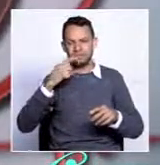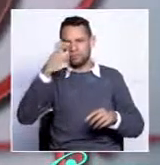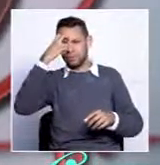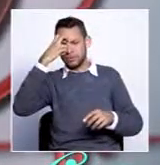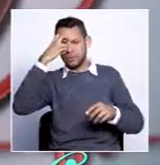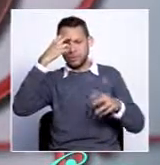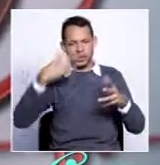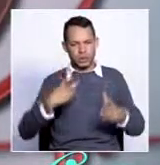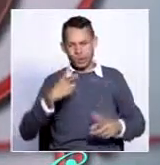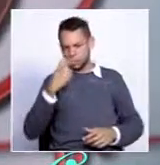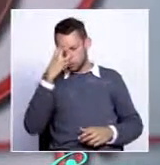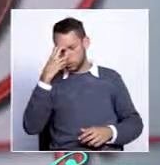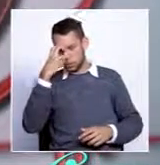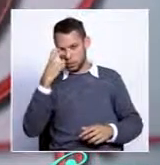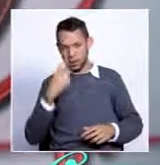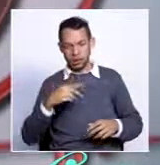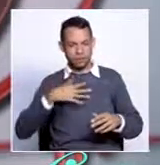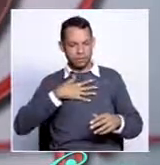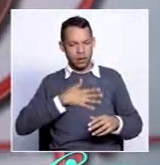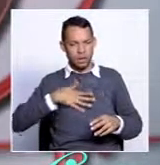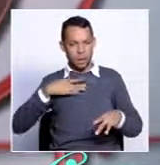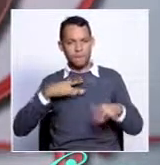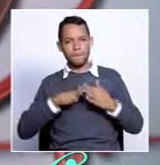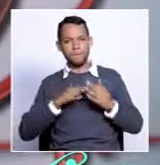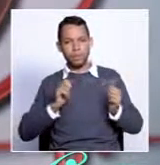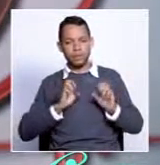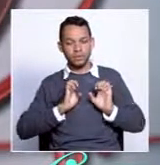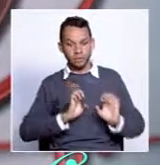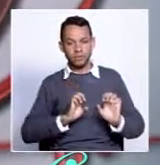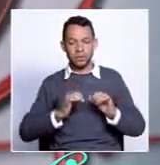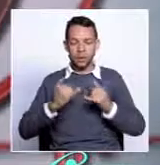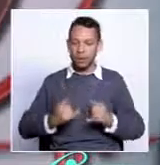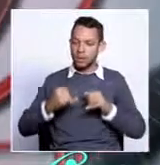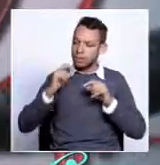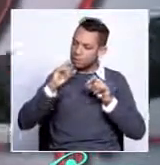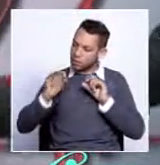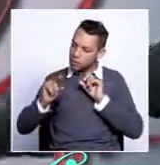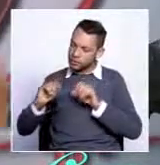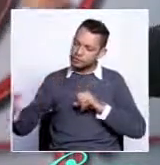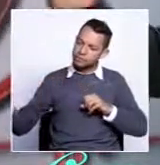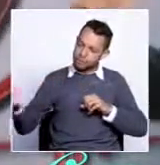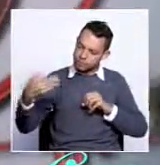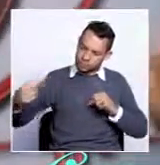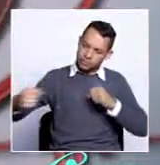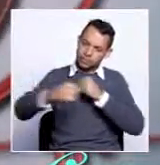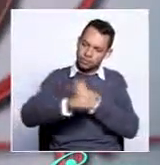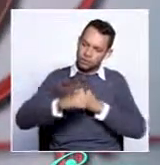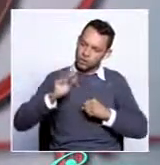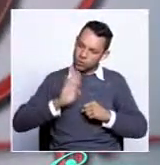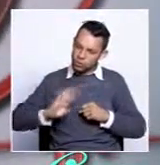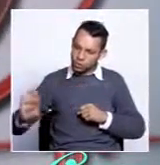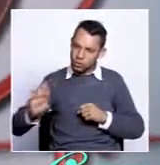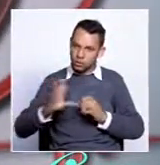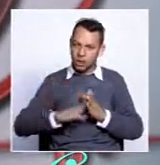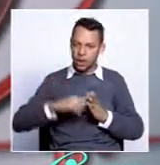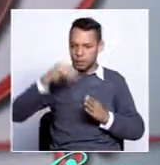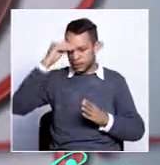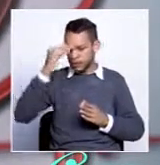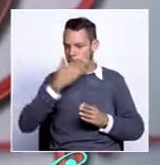muy muy consternado por eso y entonces yo lo abracé y clay hermano y usted porque uno hace una cosa más